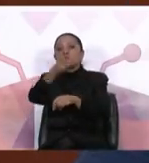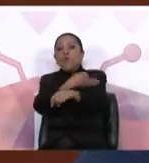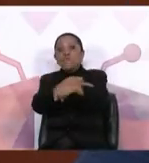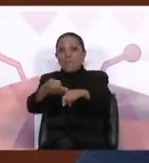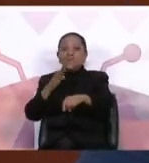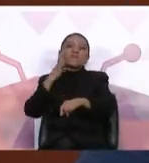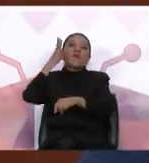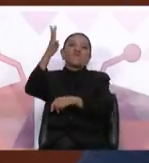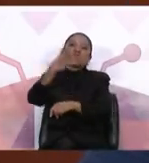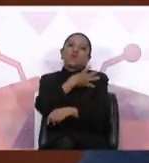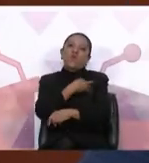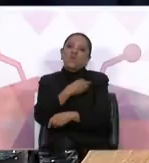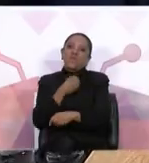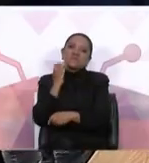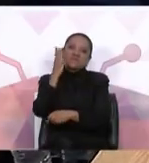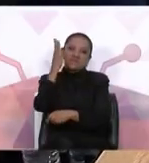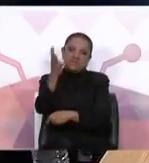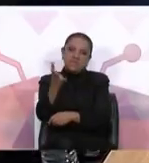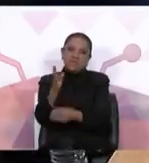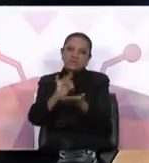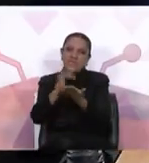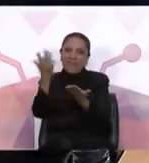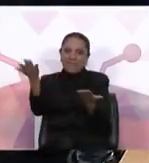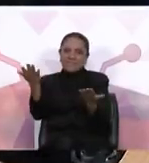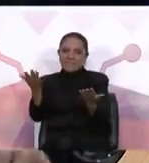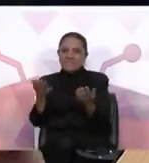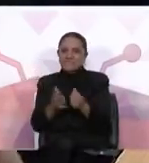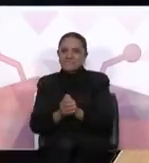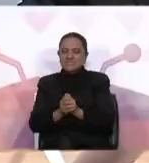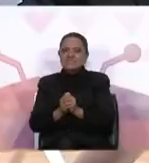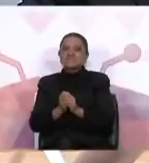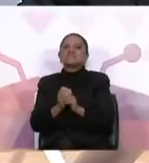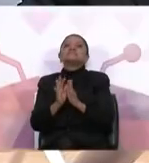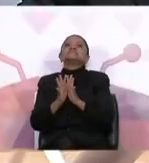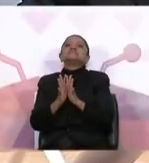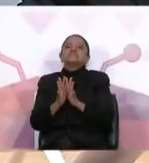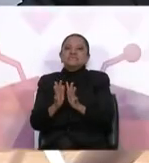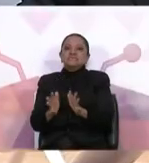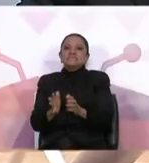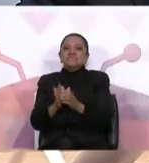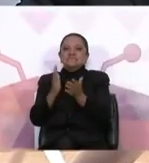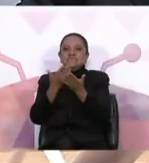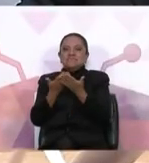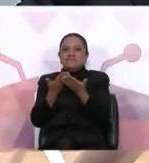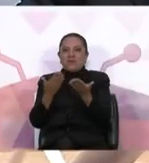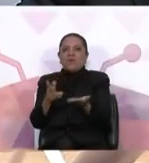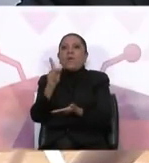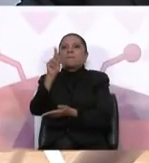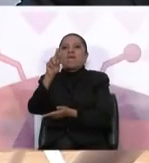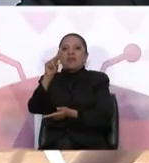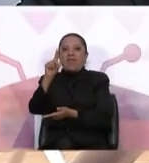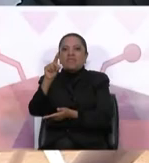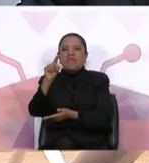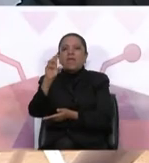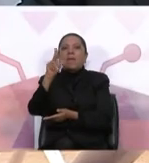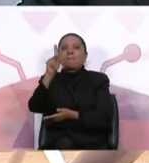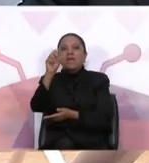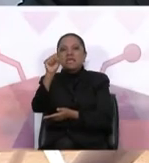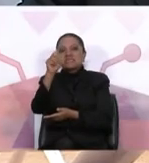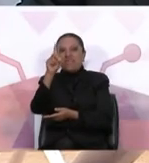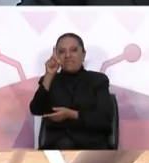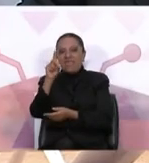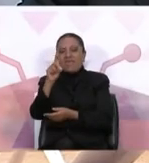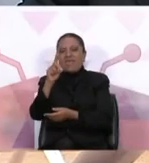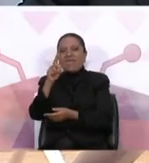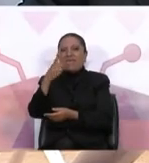muchas gracias gracias candidato rodrigo gayosso por el pr de ipc de y ahora en esta ronda de cierre continuamos con el